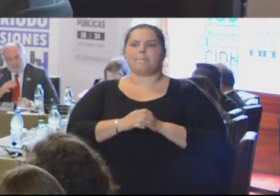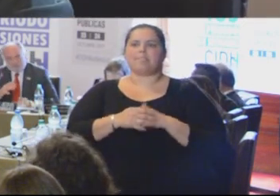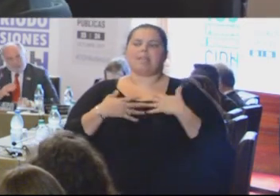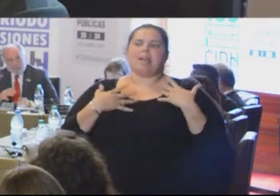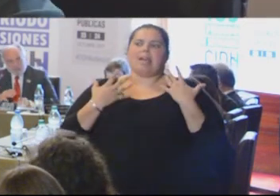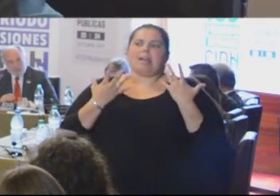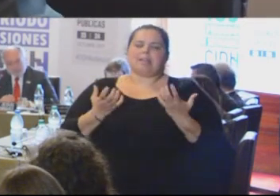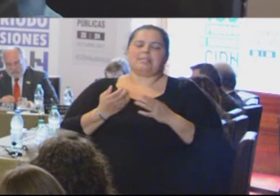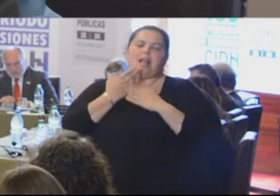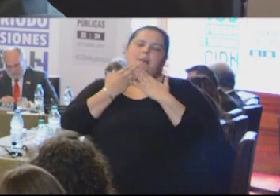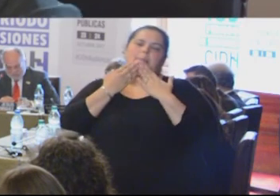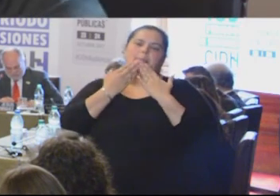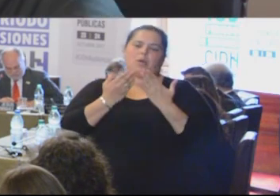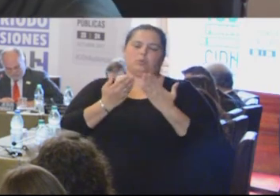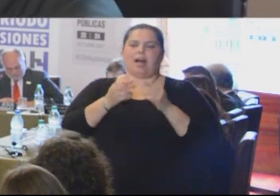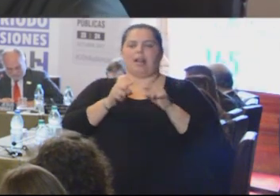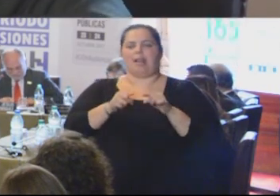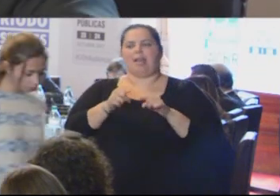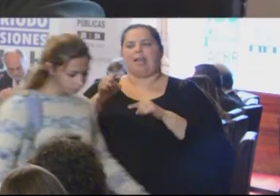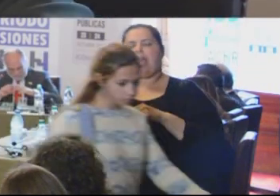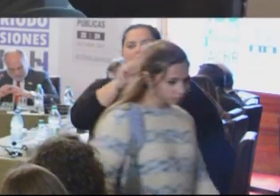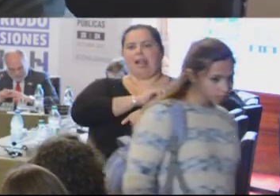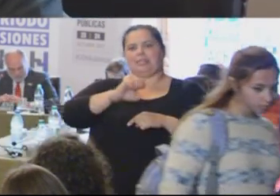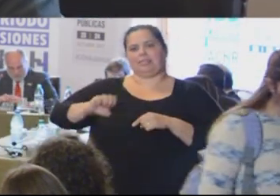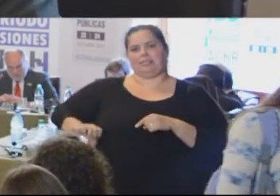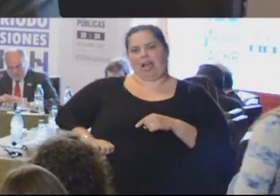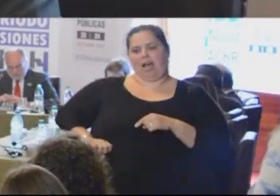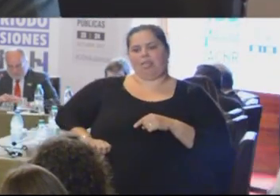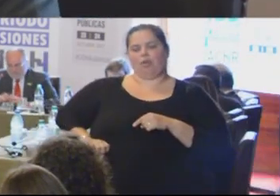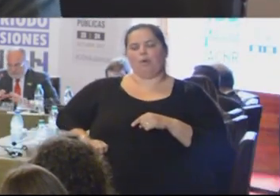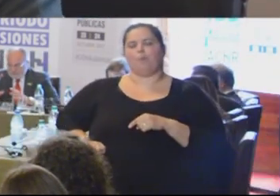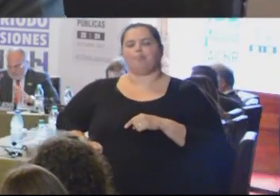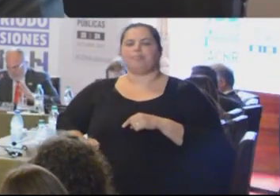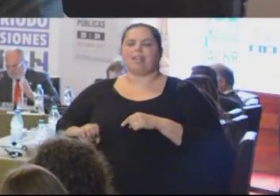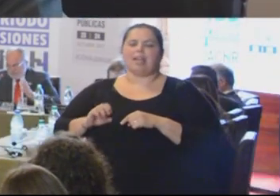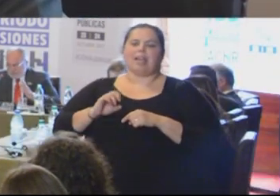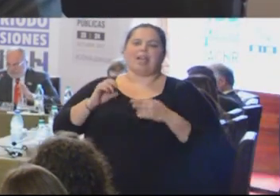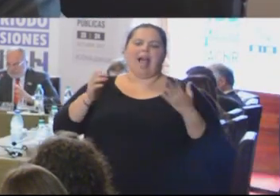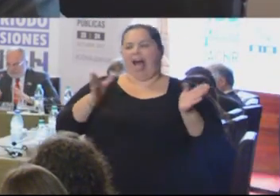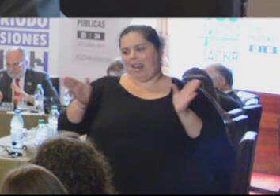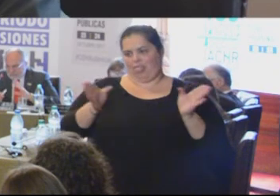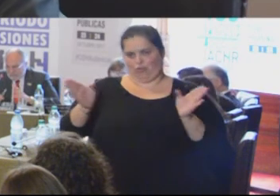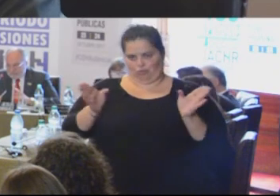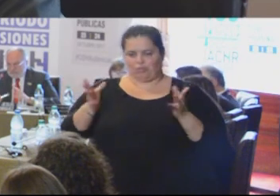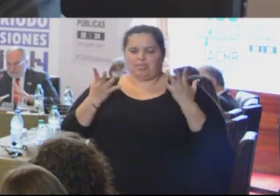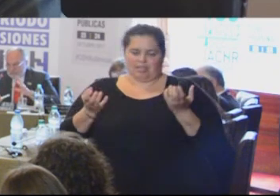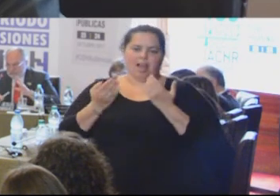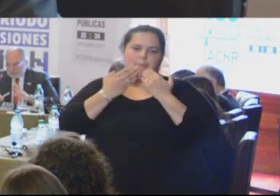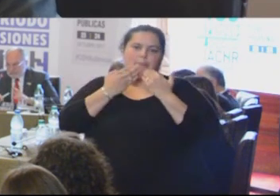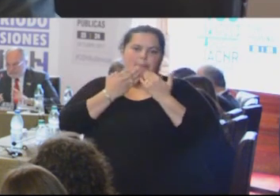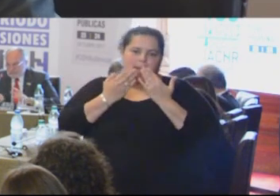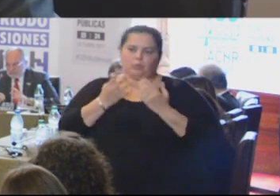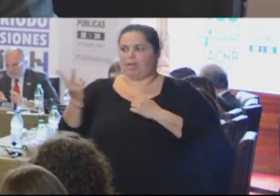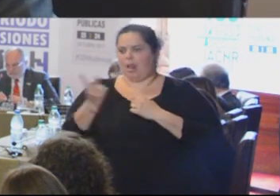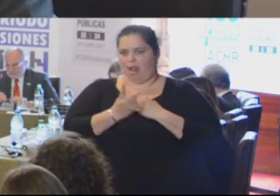preguntarle al al estado si efectivamente ambas partes si efectivamente entre las